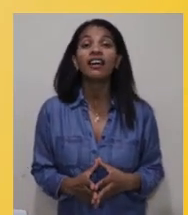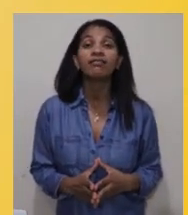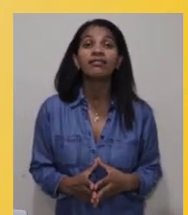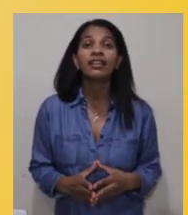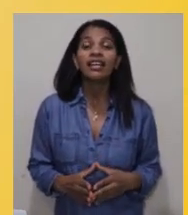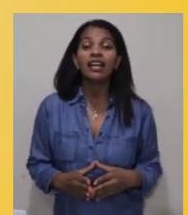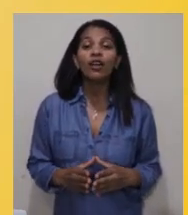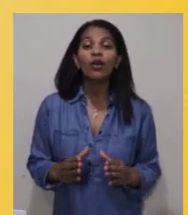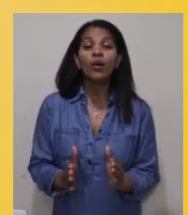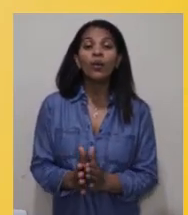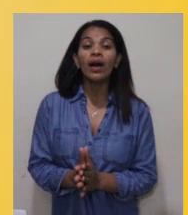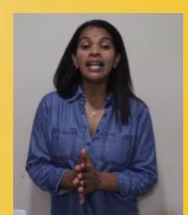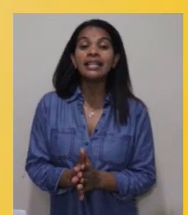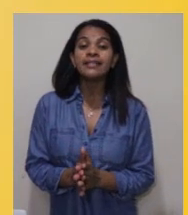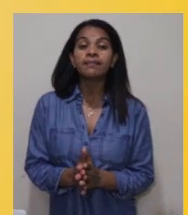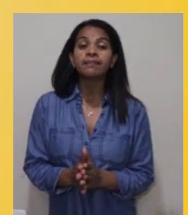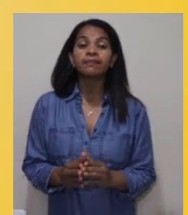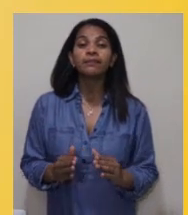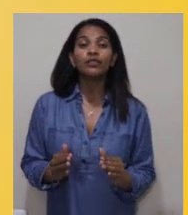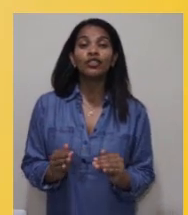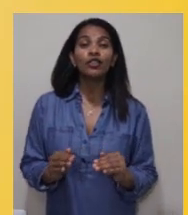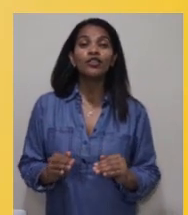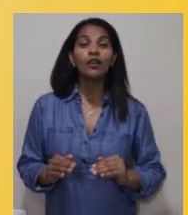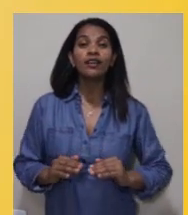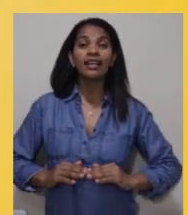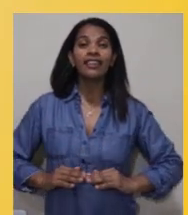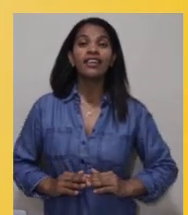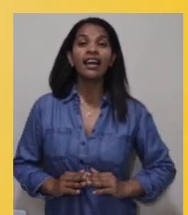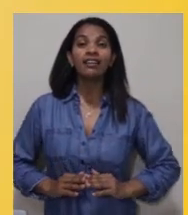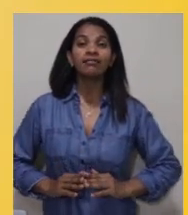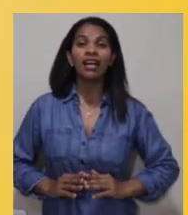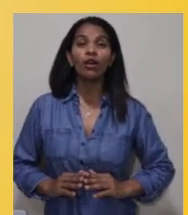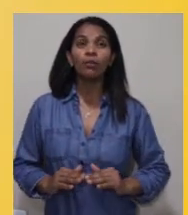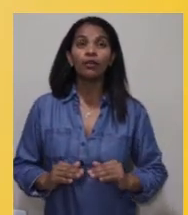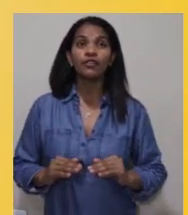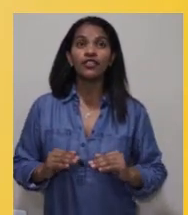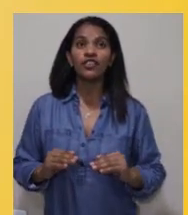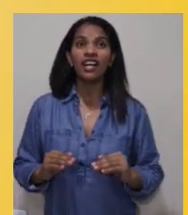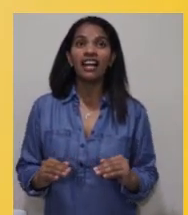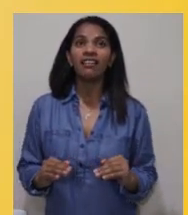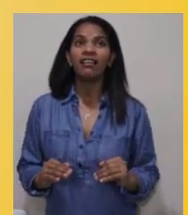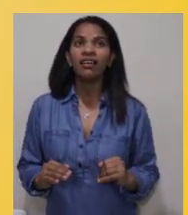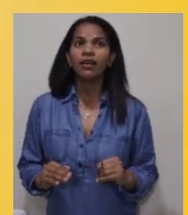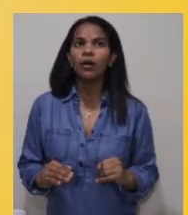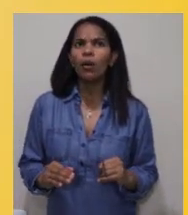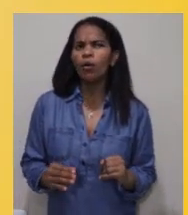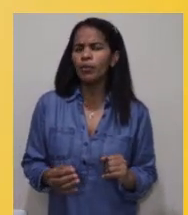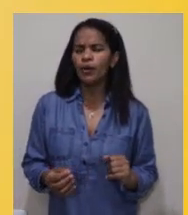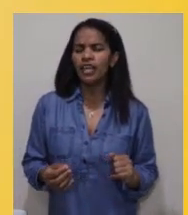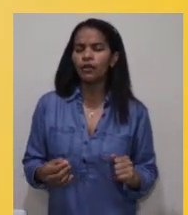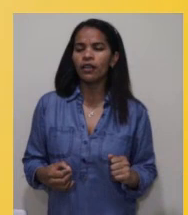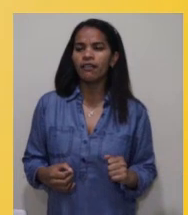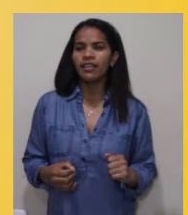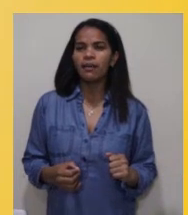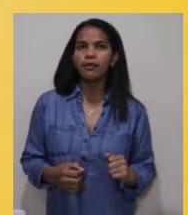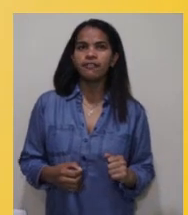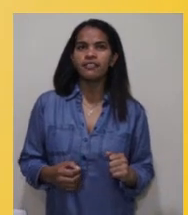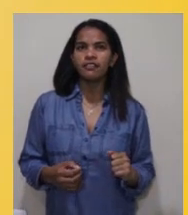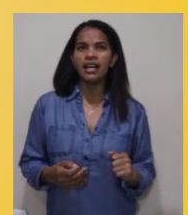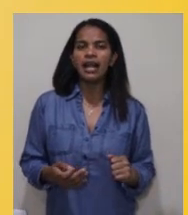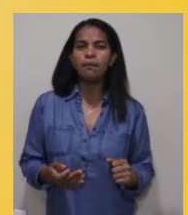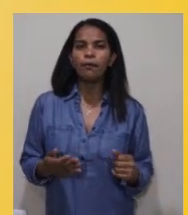de vida, los cuales no solo radican en lo profesional. Como un proyecto de